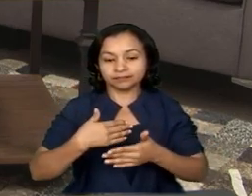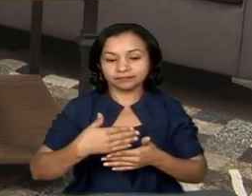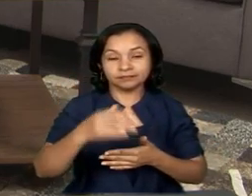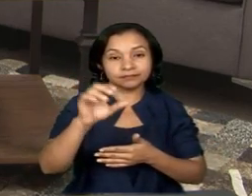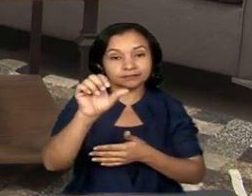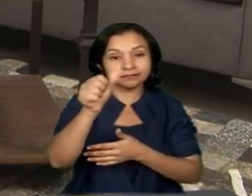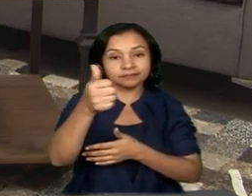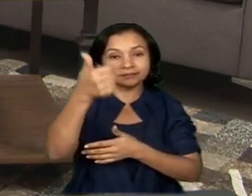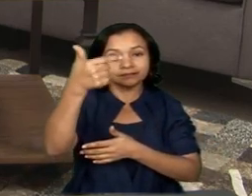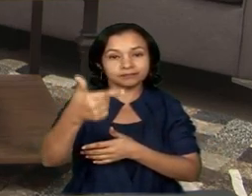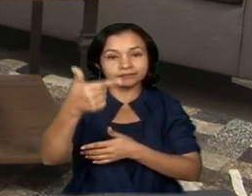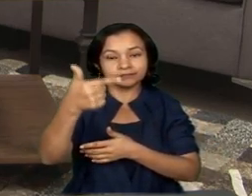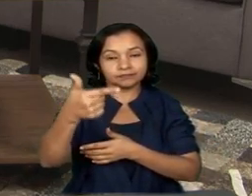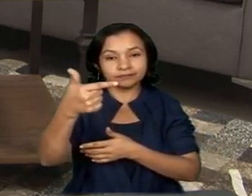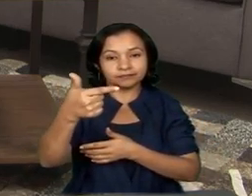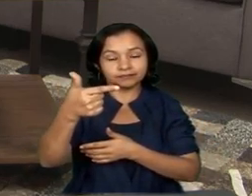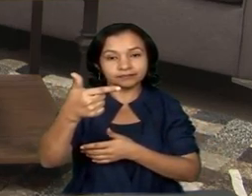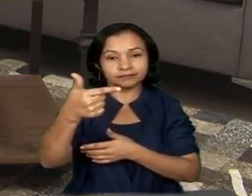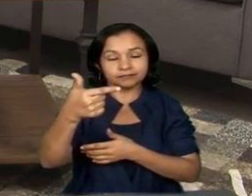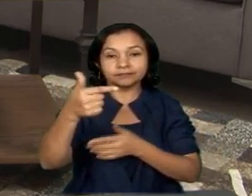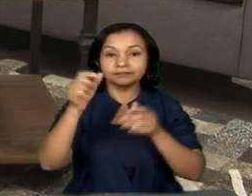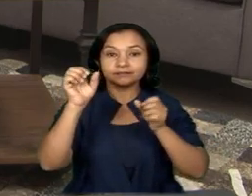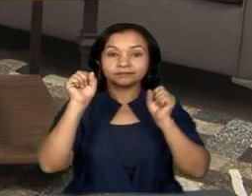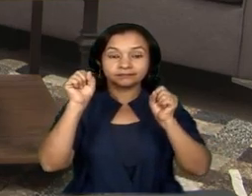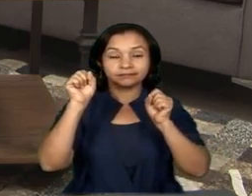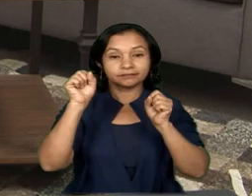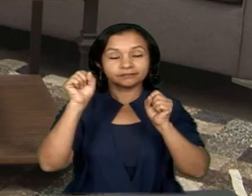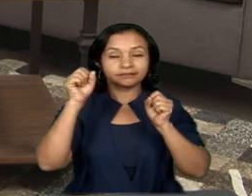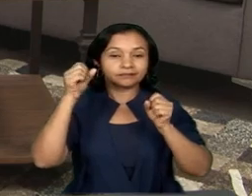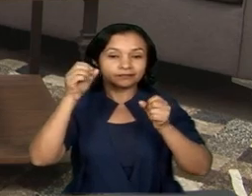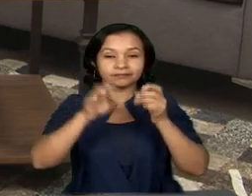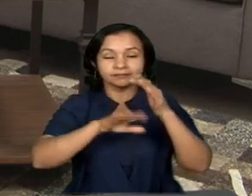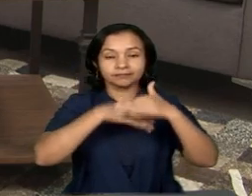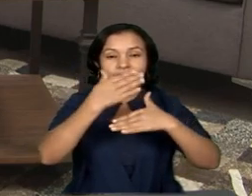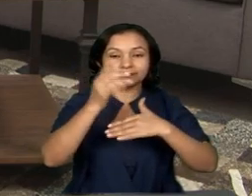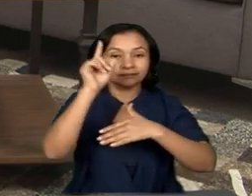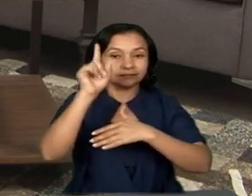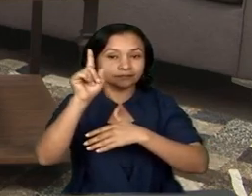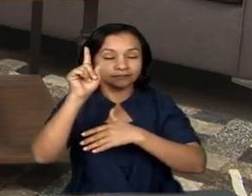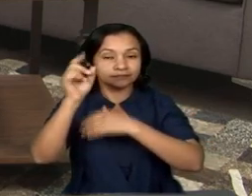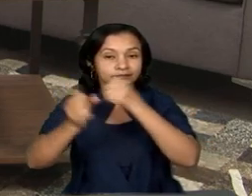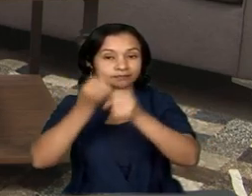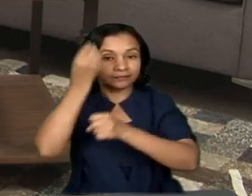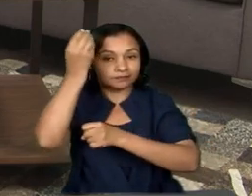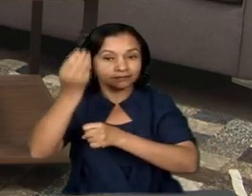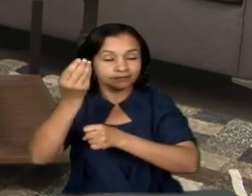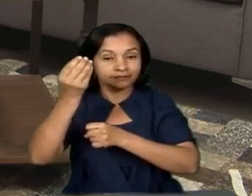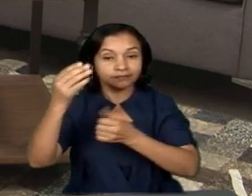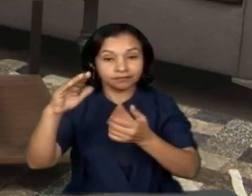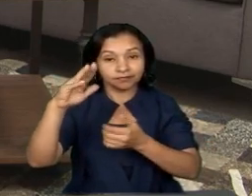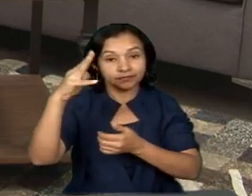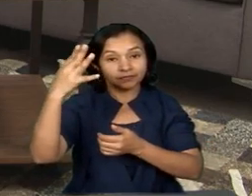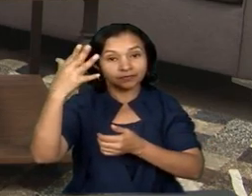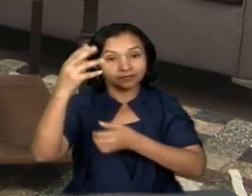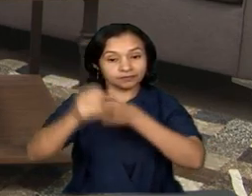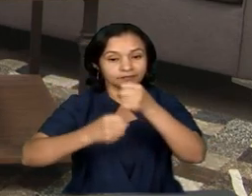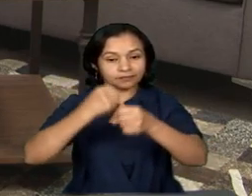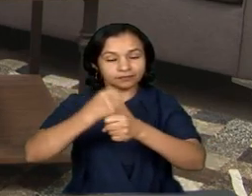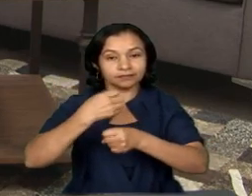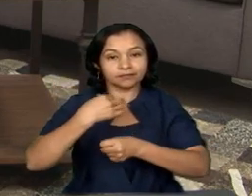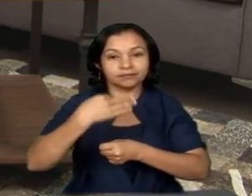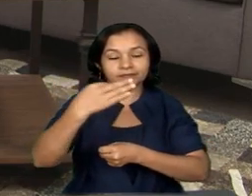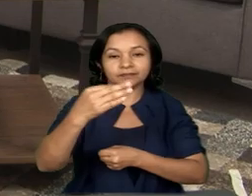que alcanzan el A2 de las normas europeas y que continúan hacia el bachillerato. Vamos a tener una generación en los próximos 9 años de niños y niñas,